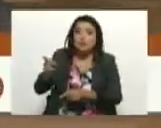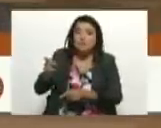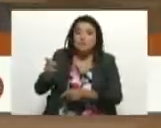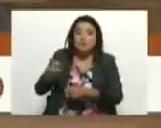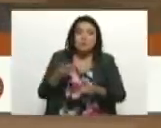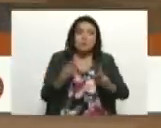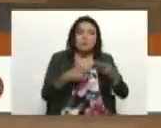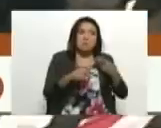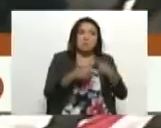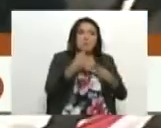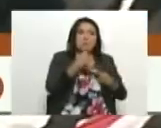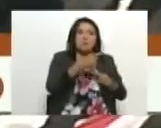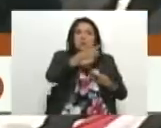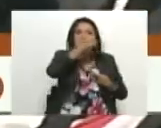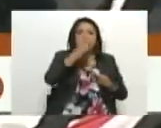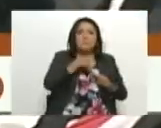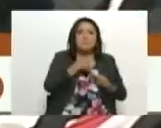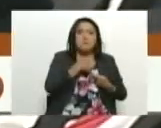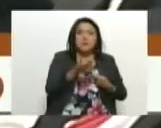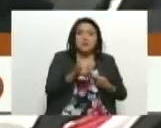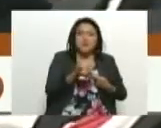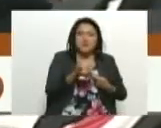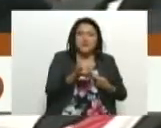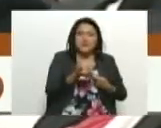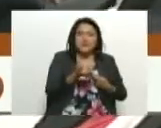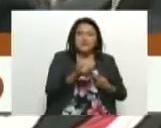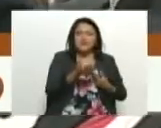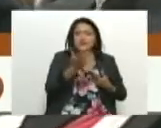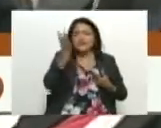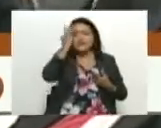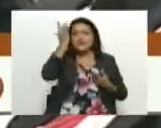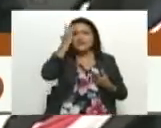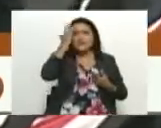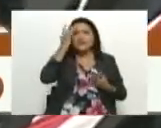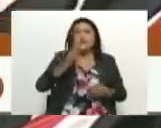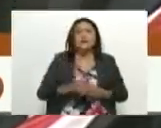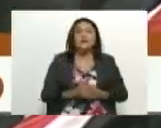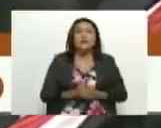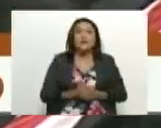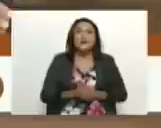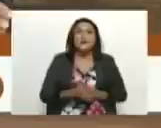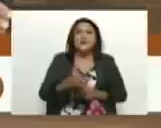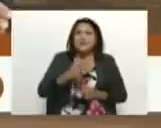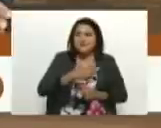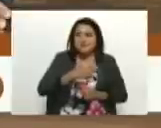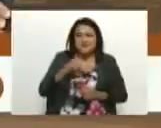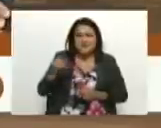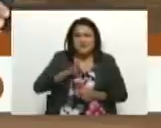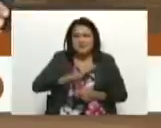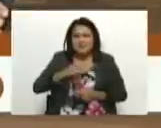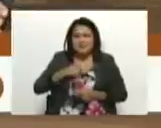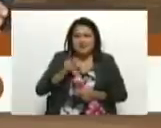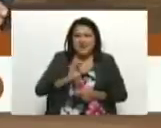Pero ellos dijeron que eran mías. De este que está aquí. Yo no tengo nada que ver con esas máquinas.